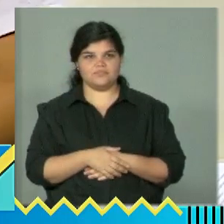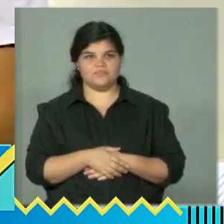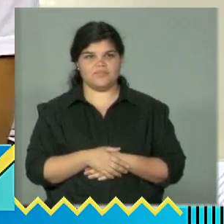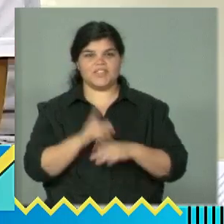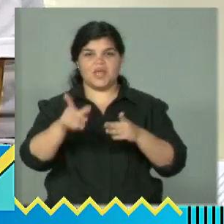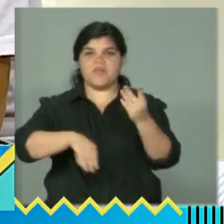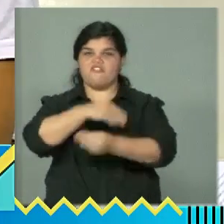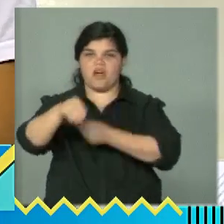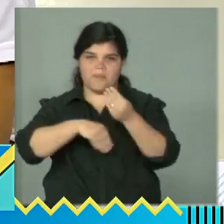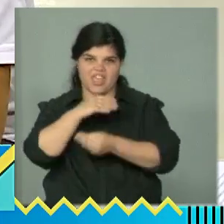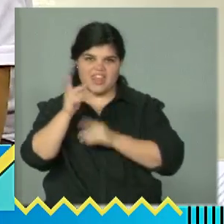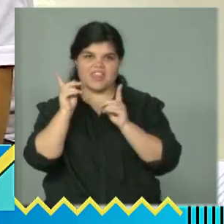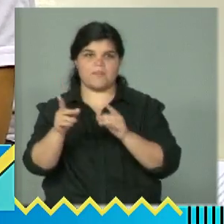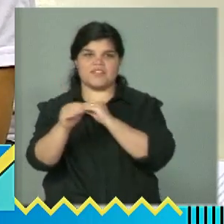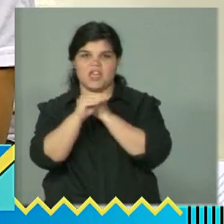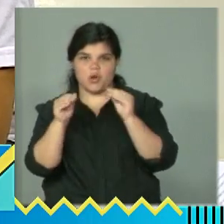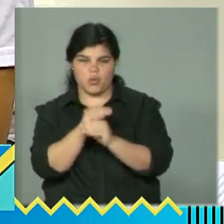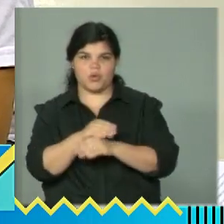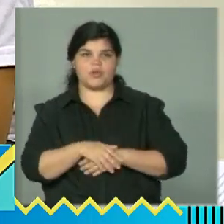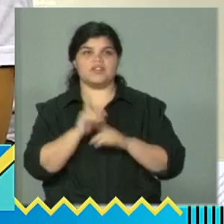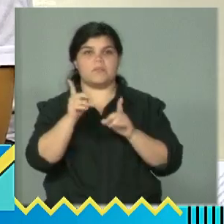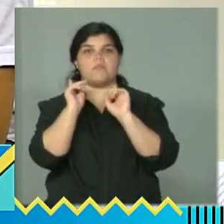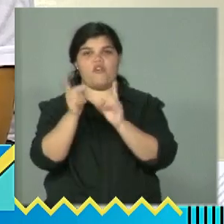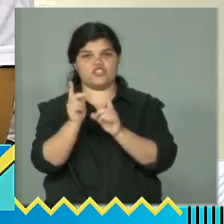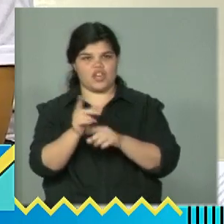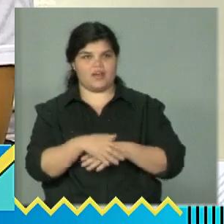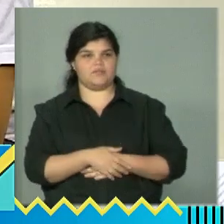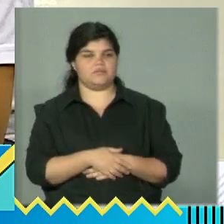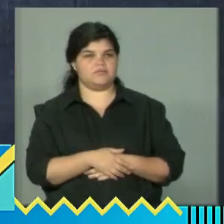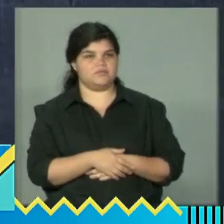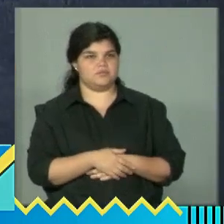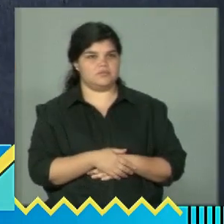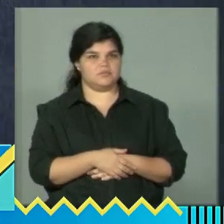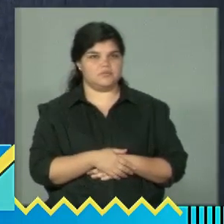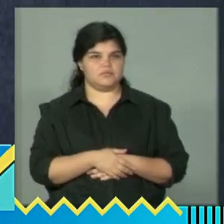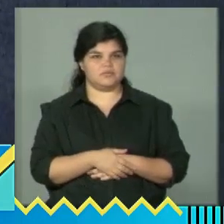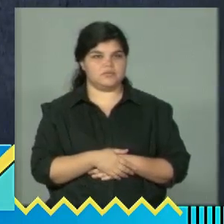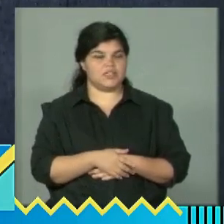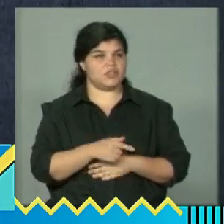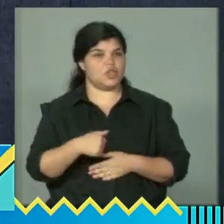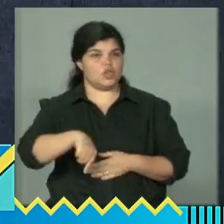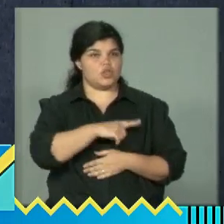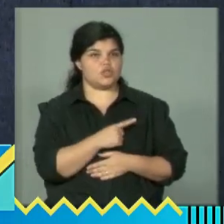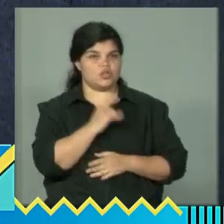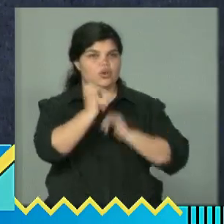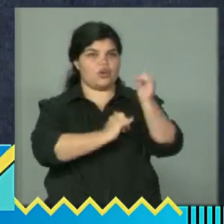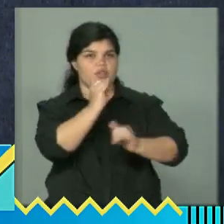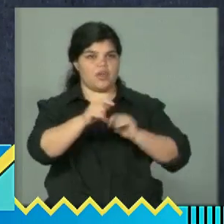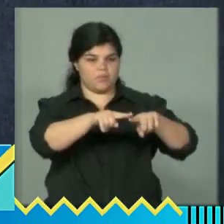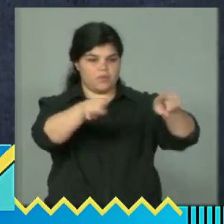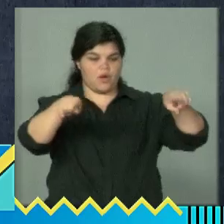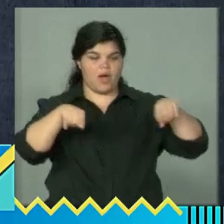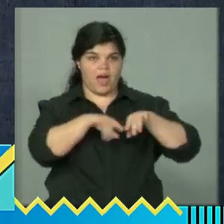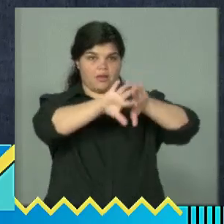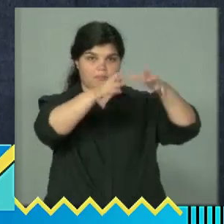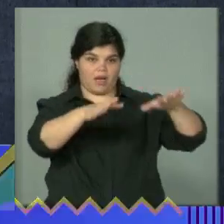a Tomás. Y a la profesora. Claro, estábamos contando la maqueta en la escuela.